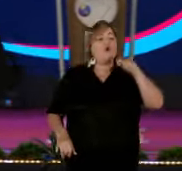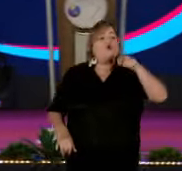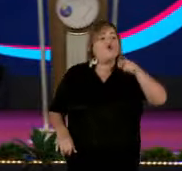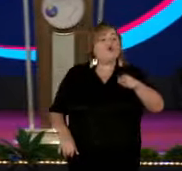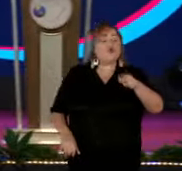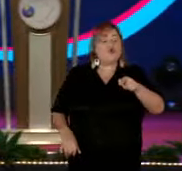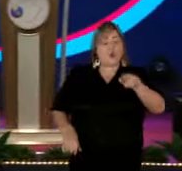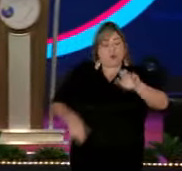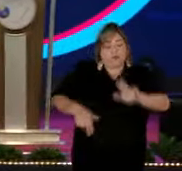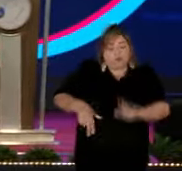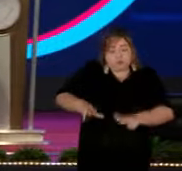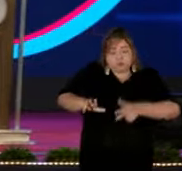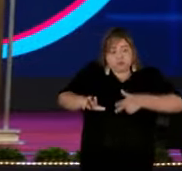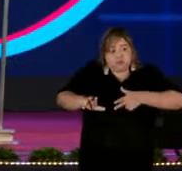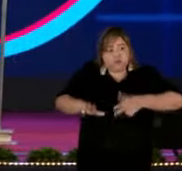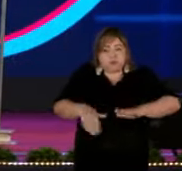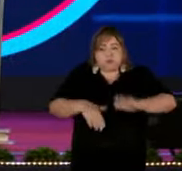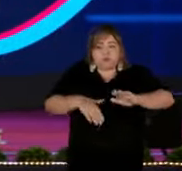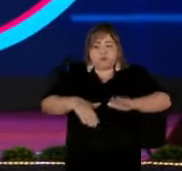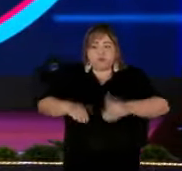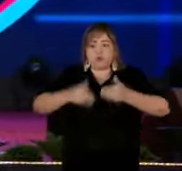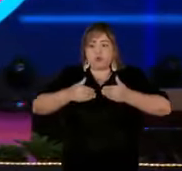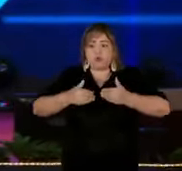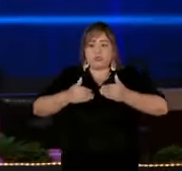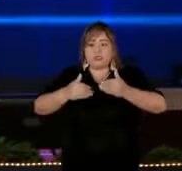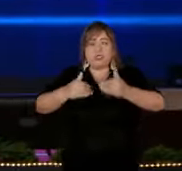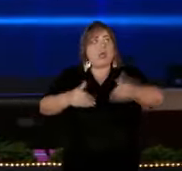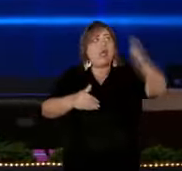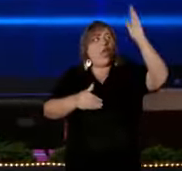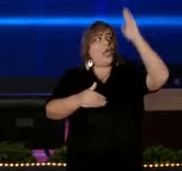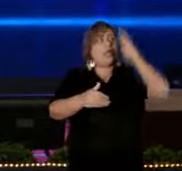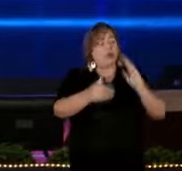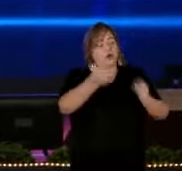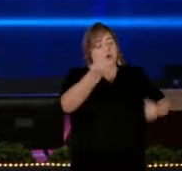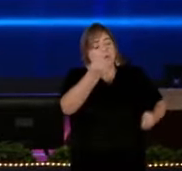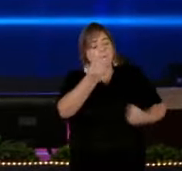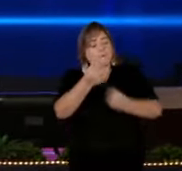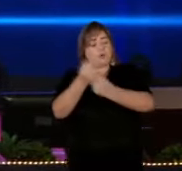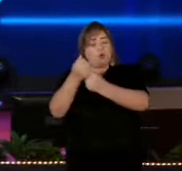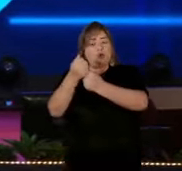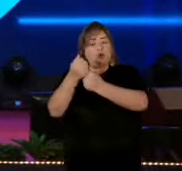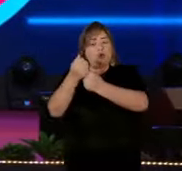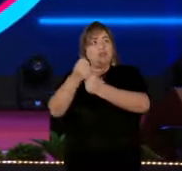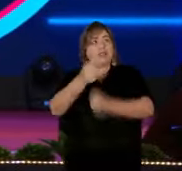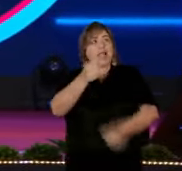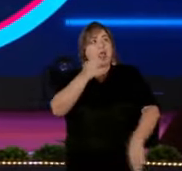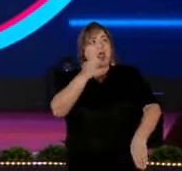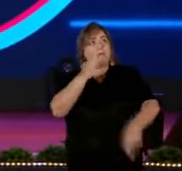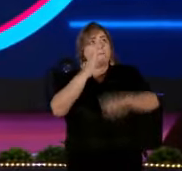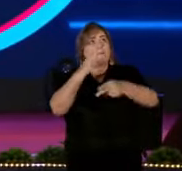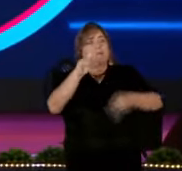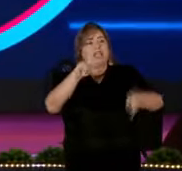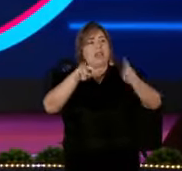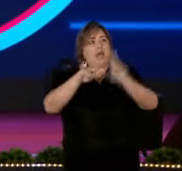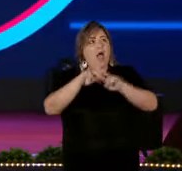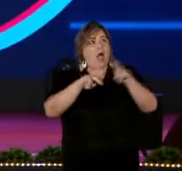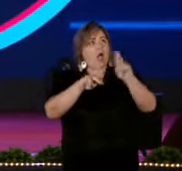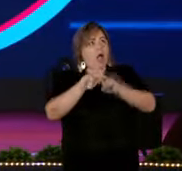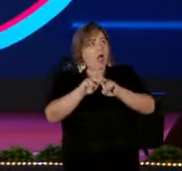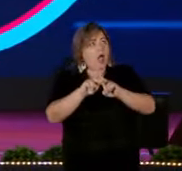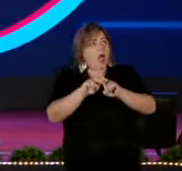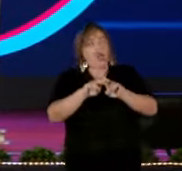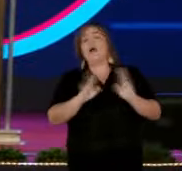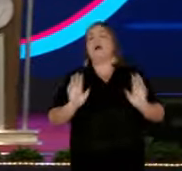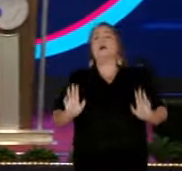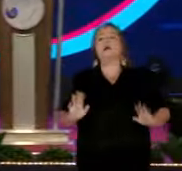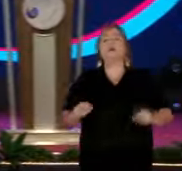ayuda, en la marcha es que Él te renueva la fuerza, en la marcha es que Él multiplica fuerza al que no tiene ninguna,